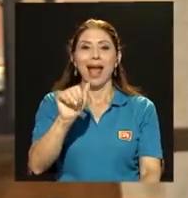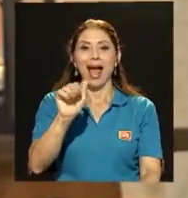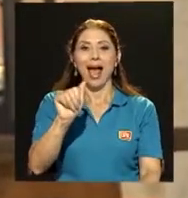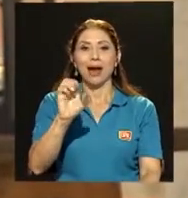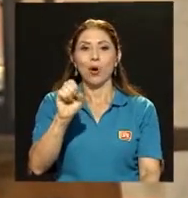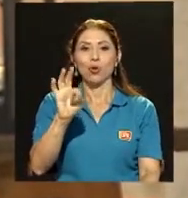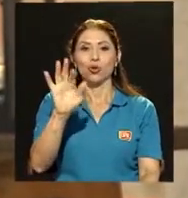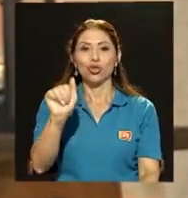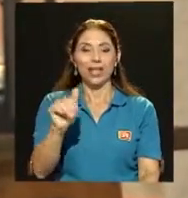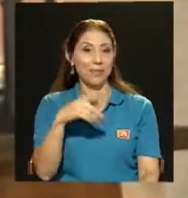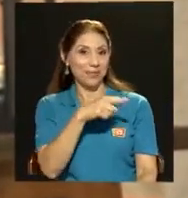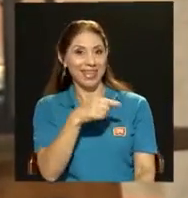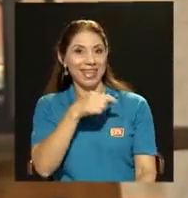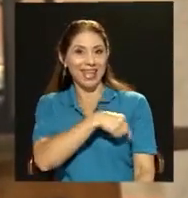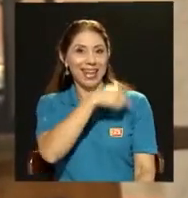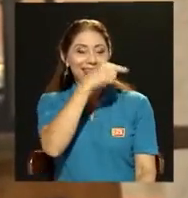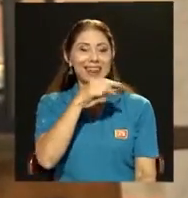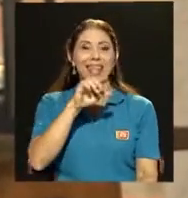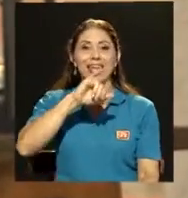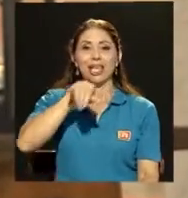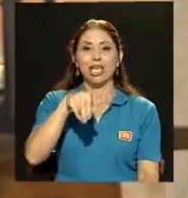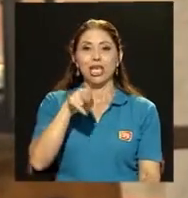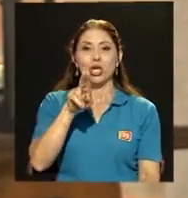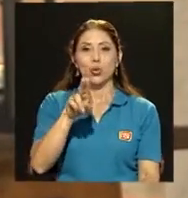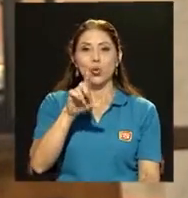gerente Yulisa Sáenz. Y